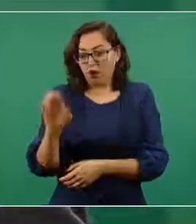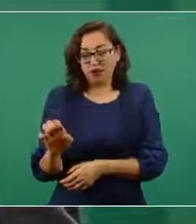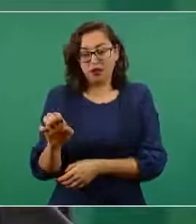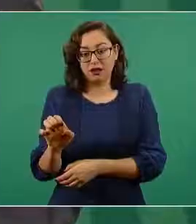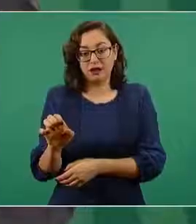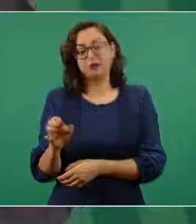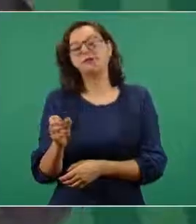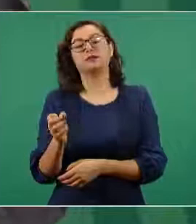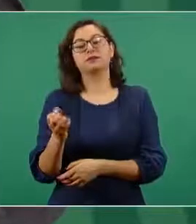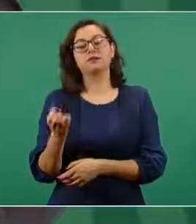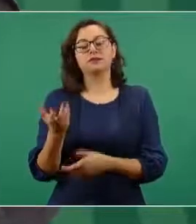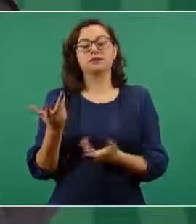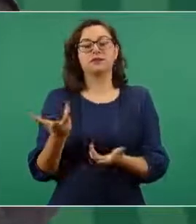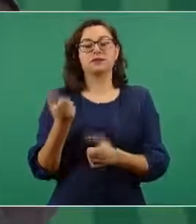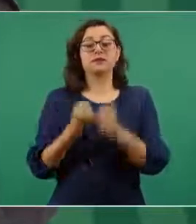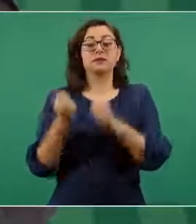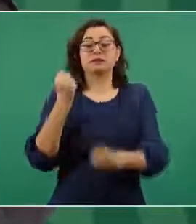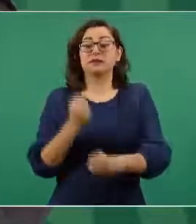de